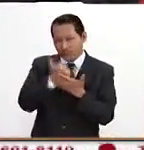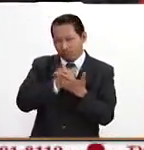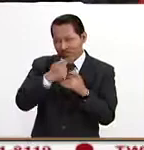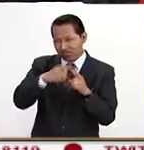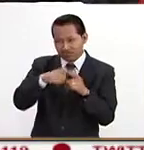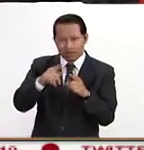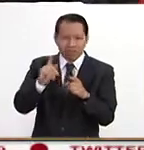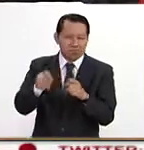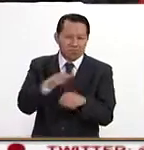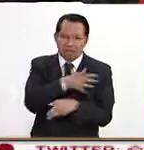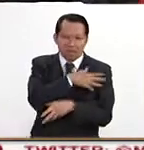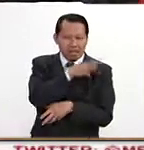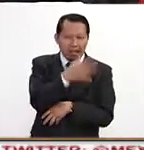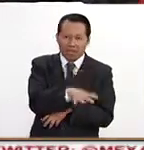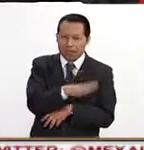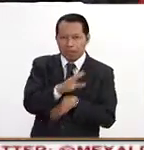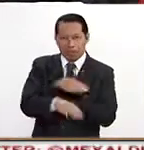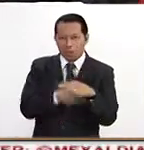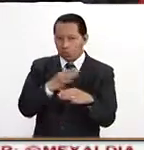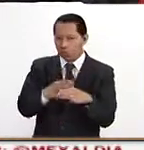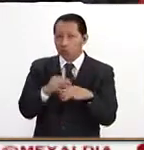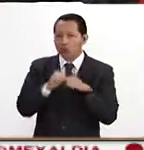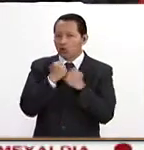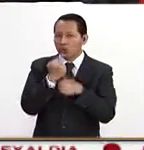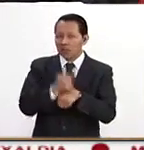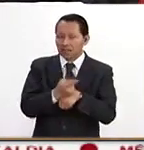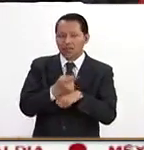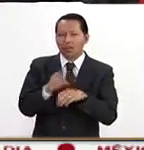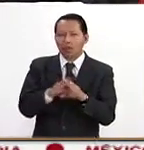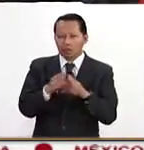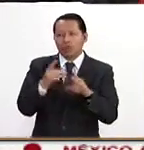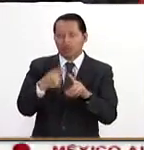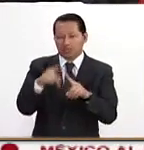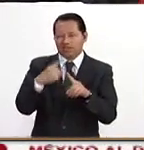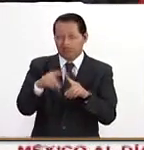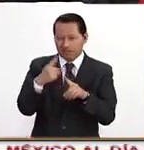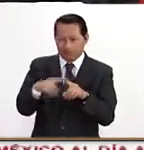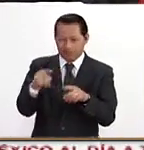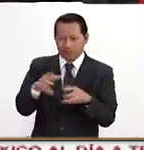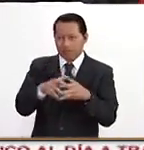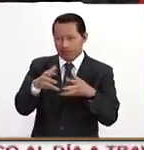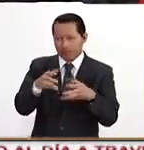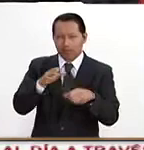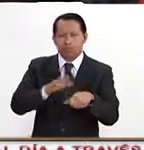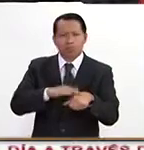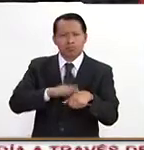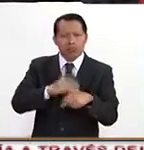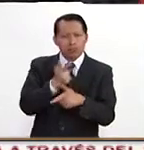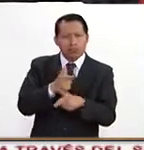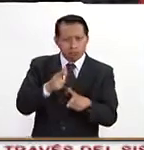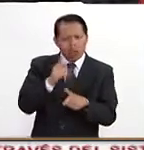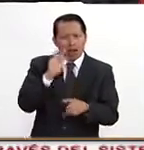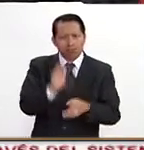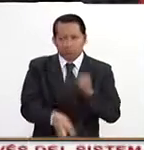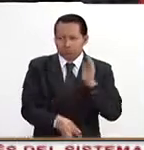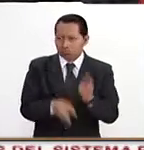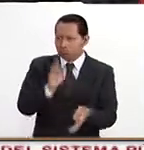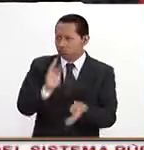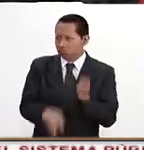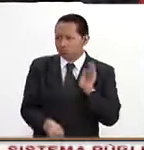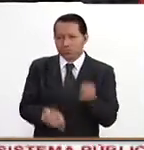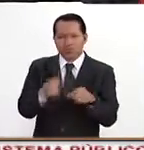una tendencia general en el mundo las sociedades en la medida que se van diversificando se van haciendo más liberales se van adaptando más en sus